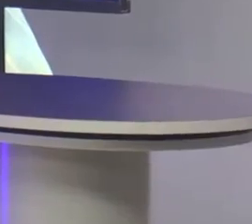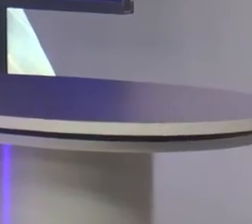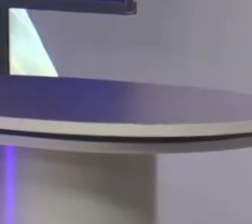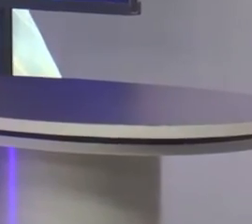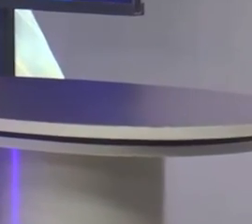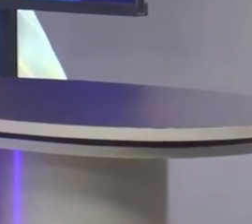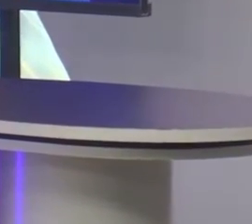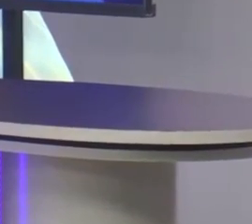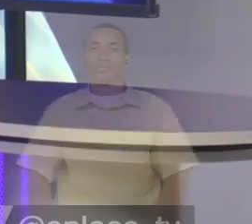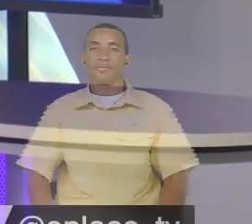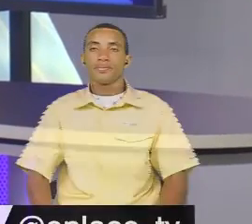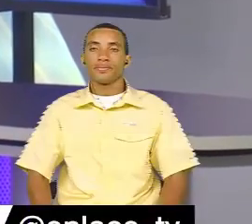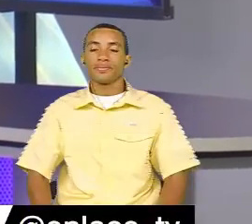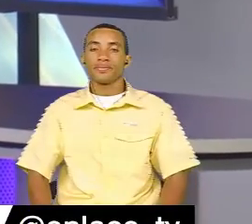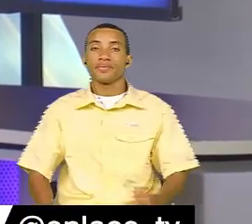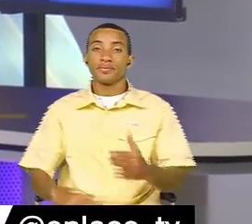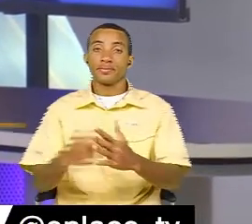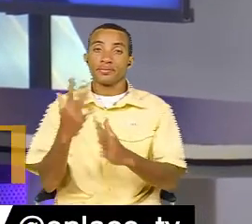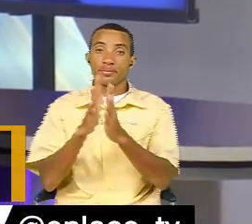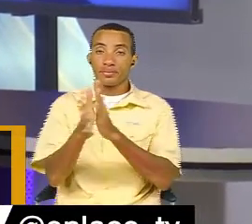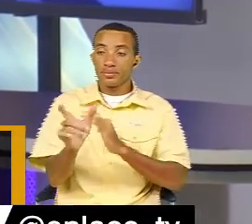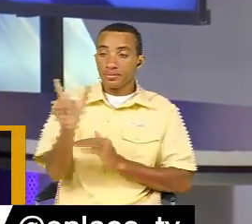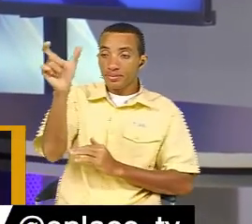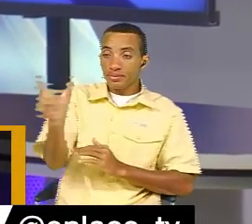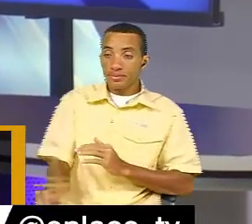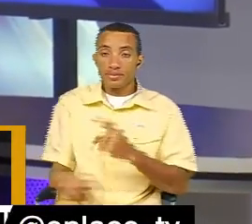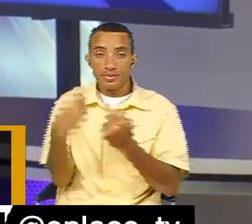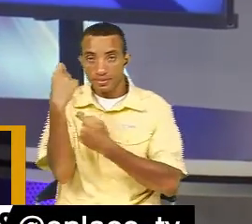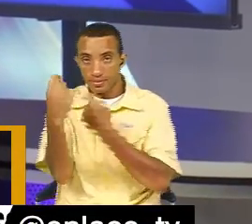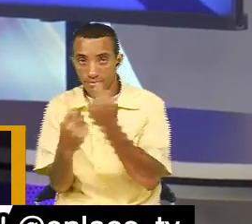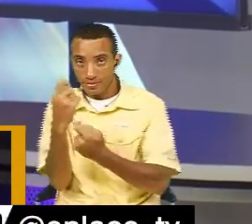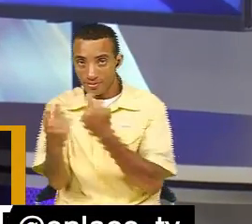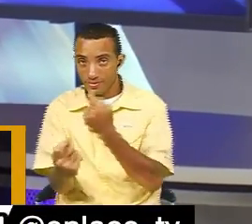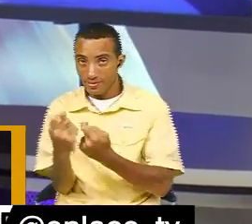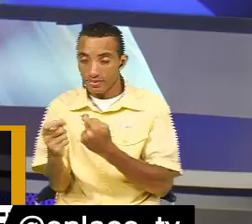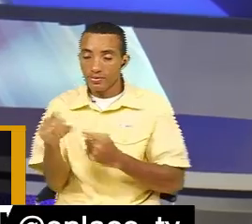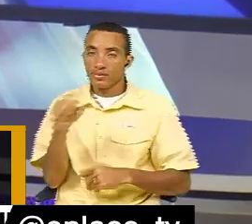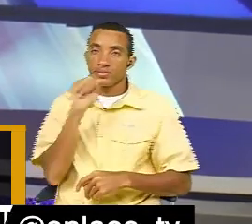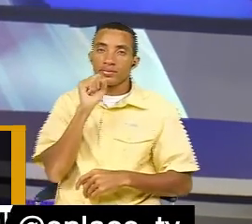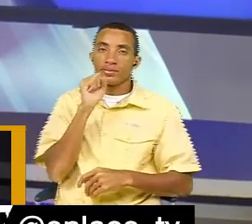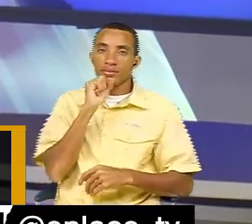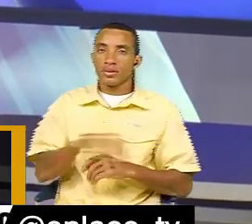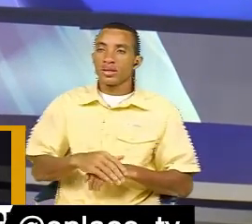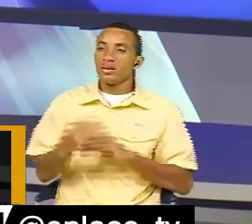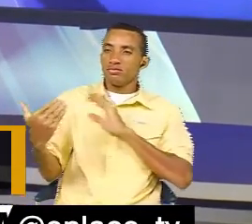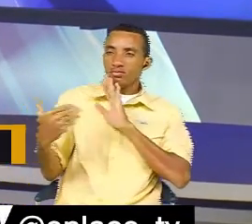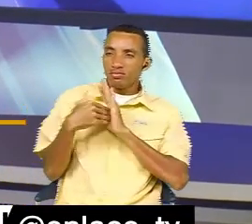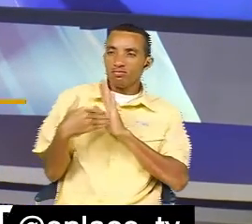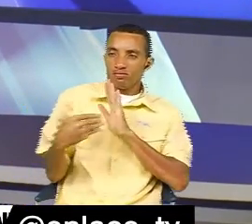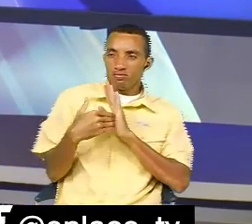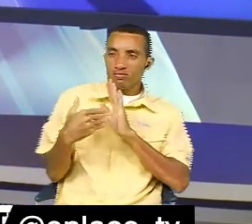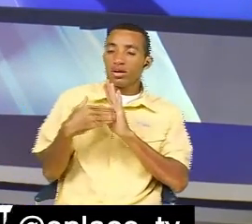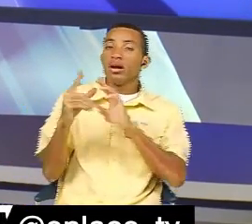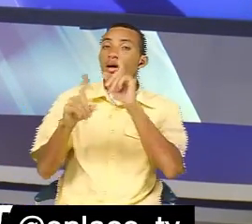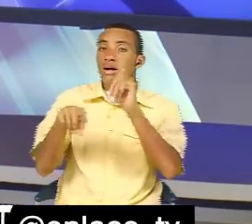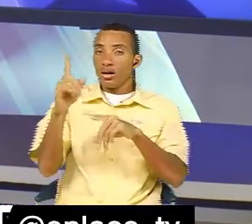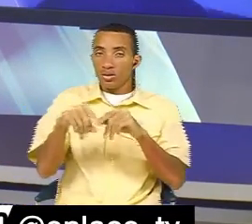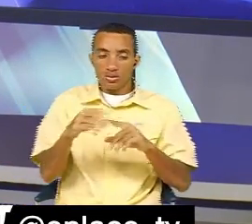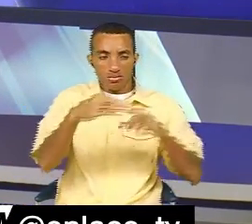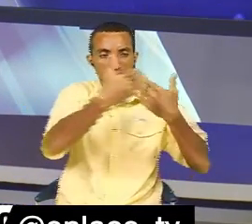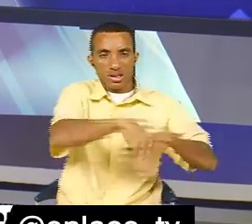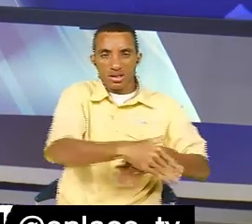Iniciamos esta información contándoles que un comerciante del sector céntrico de Barranca Bermeja denuncia que es víctima de agresiones y amenazas por parte de vendedores